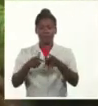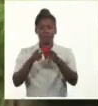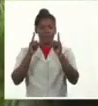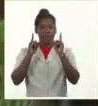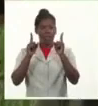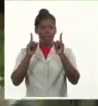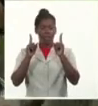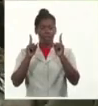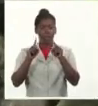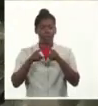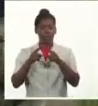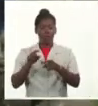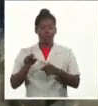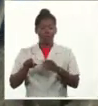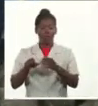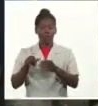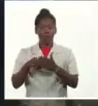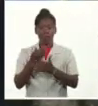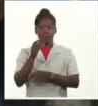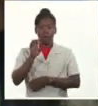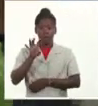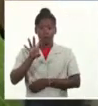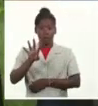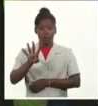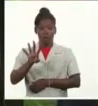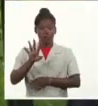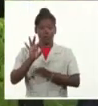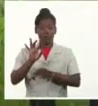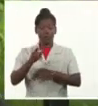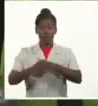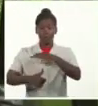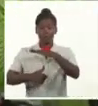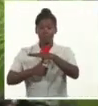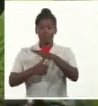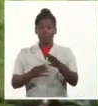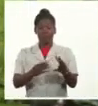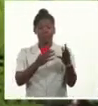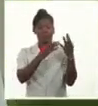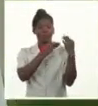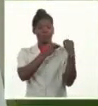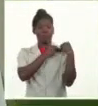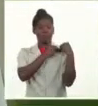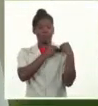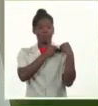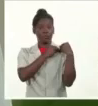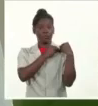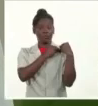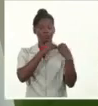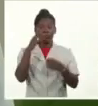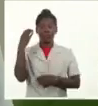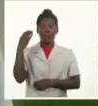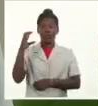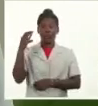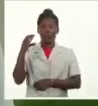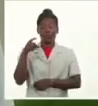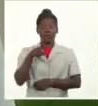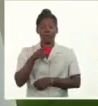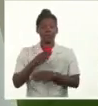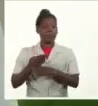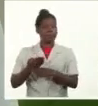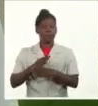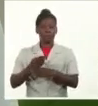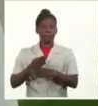solo 4 días de la toma de posesión del presidente Gustavo Petro Urrego tiene una alta